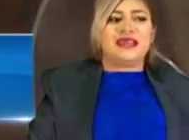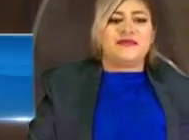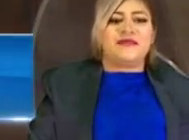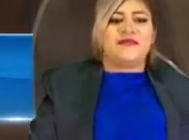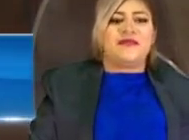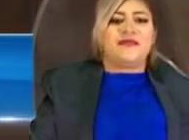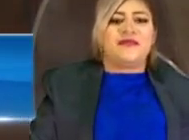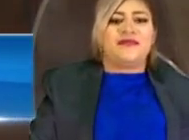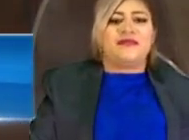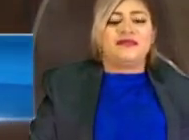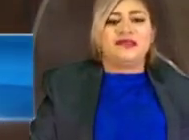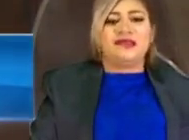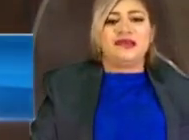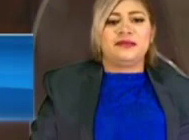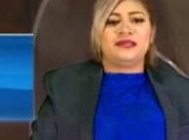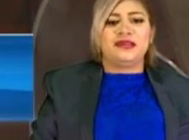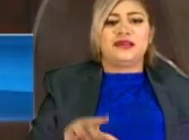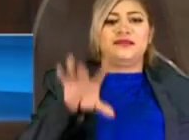entregó